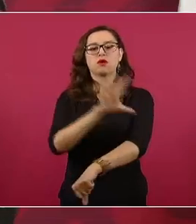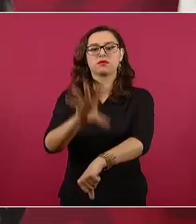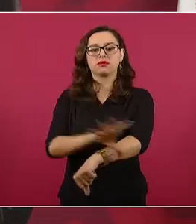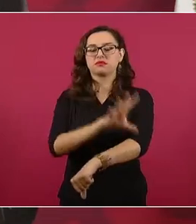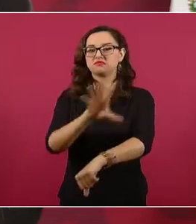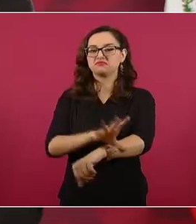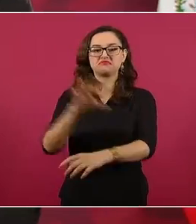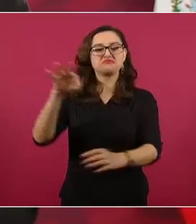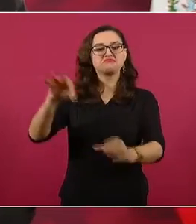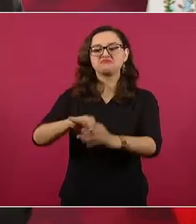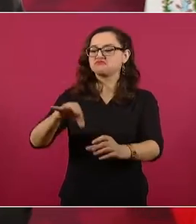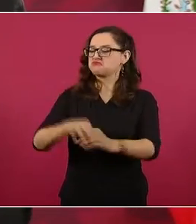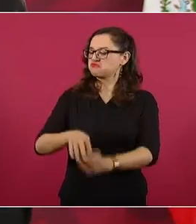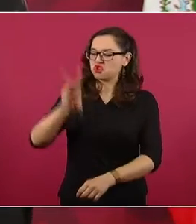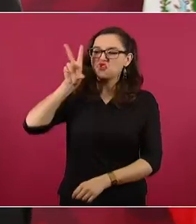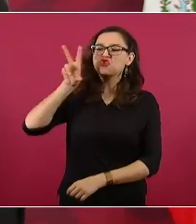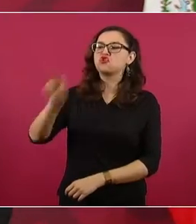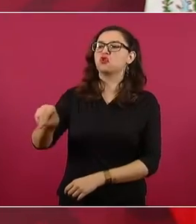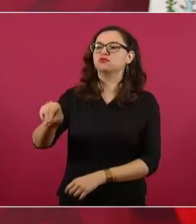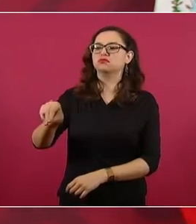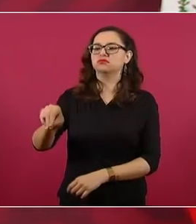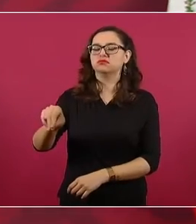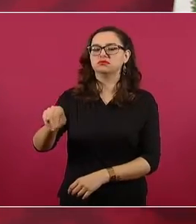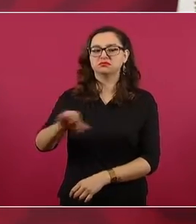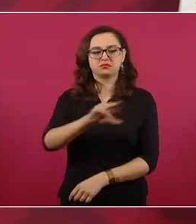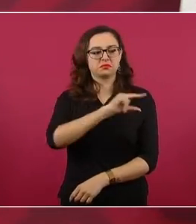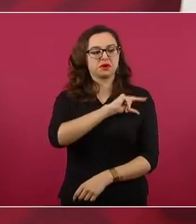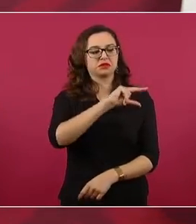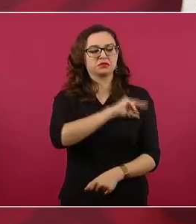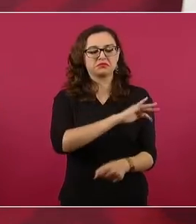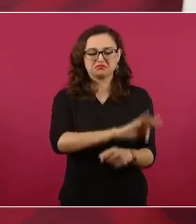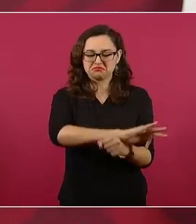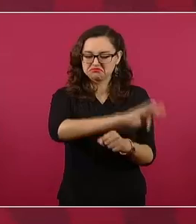para favorecer a las empresas particulares.